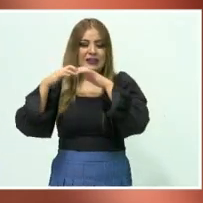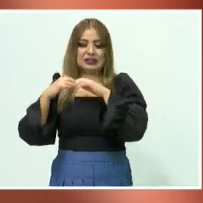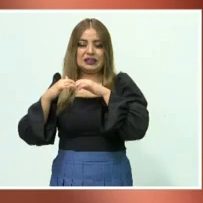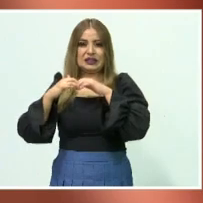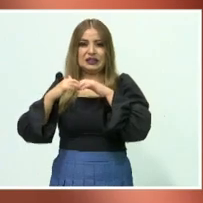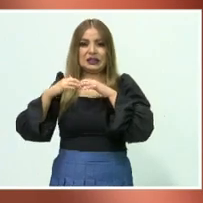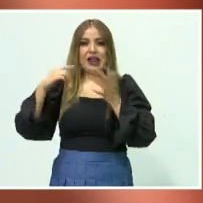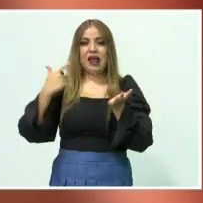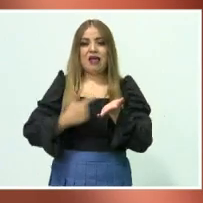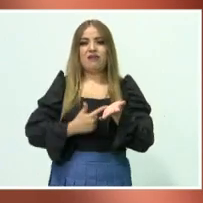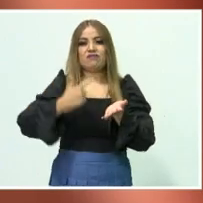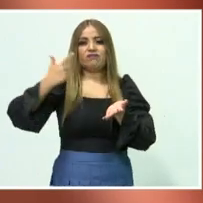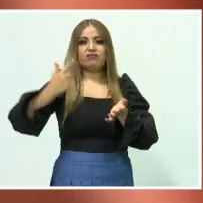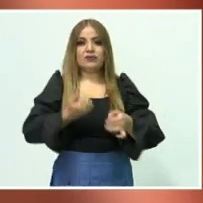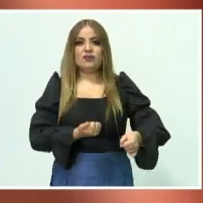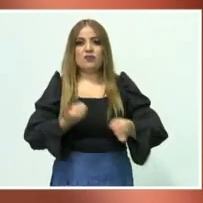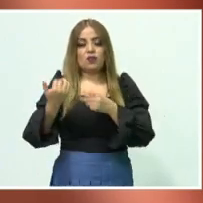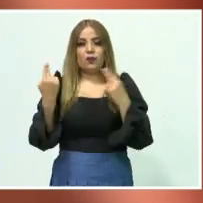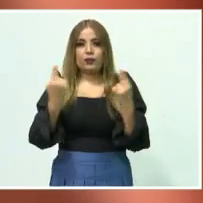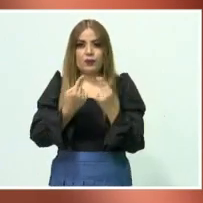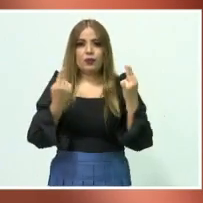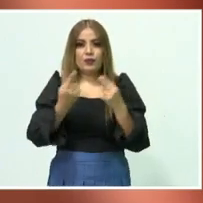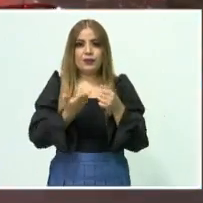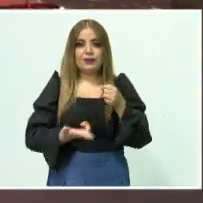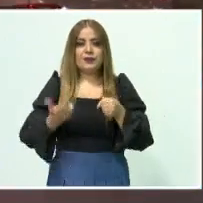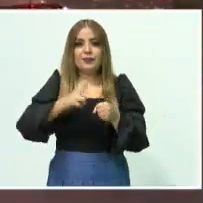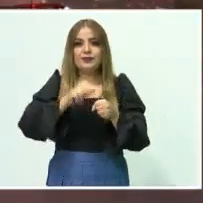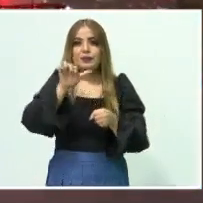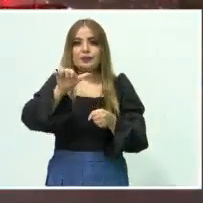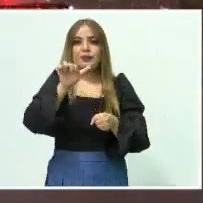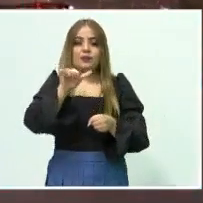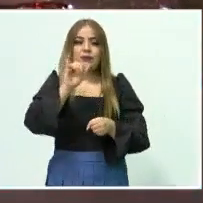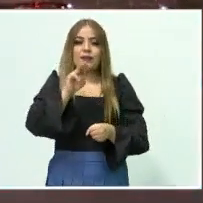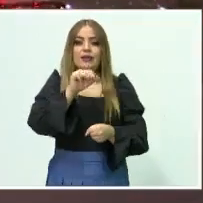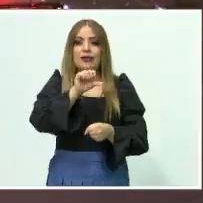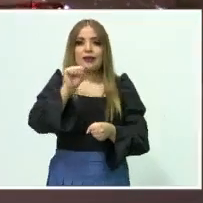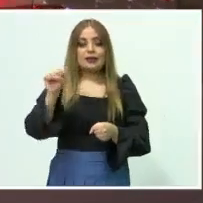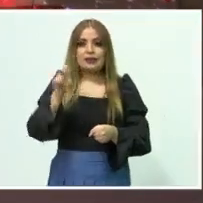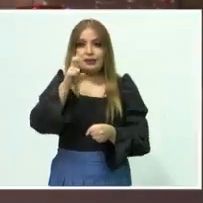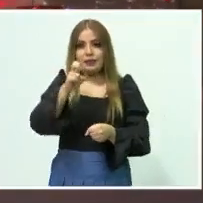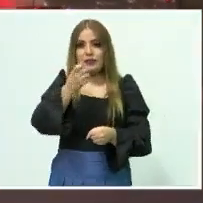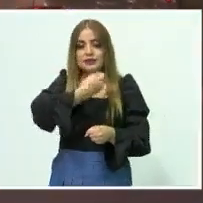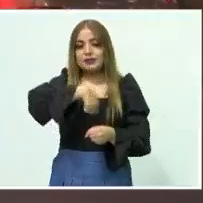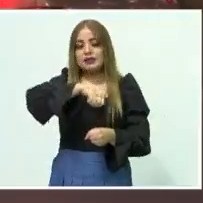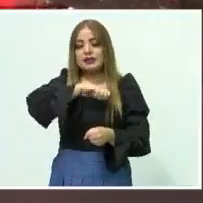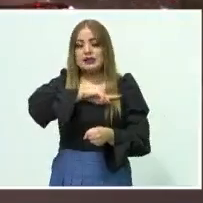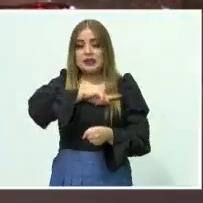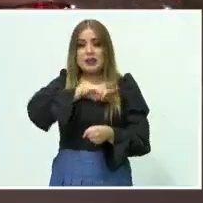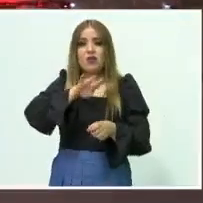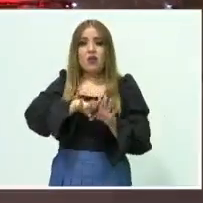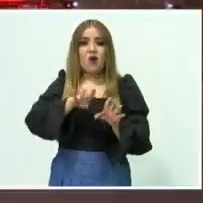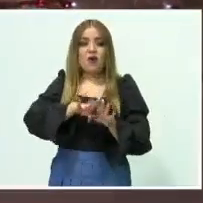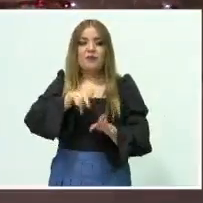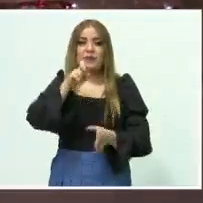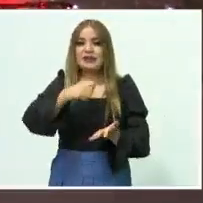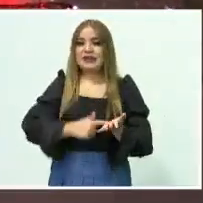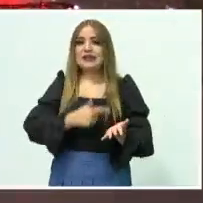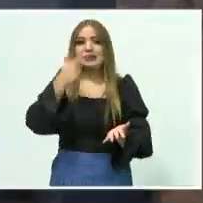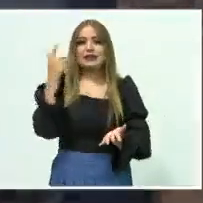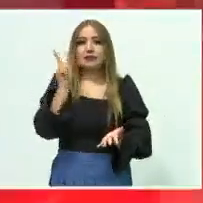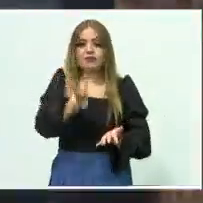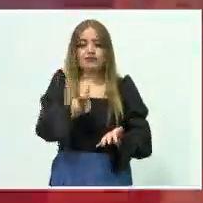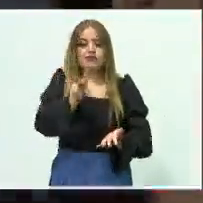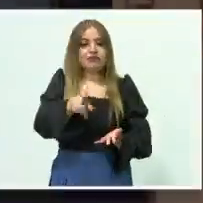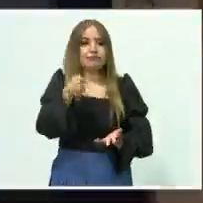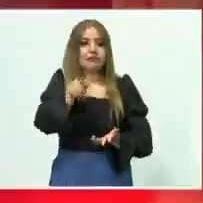severo y fue llevado de urgencia al hospital número 16 del IMSS, donde su estado de salud se reporta como grave. Posteriormente, a